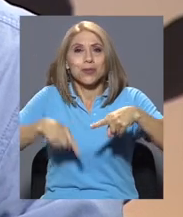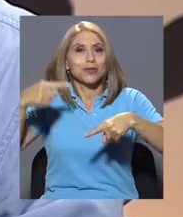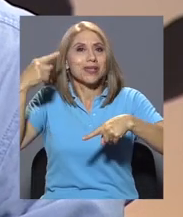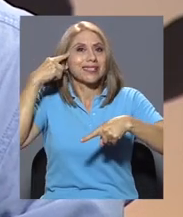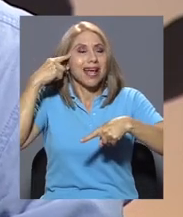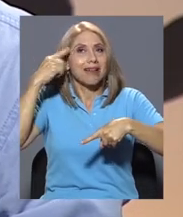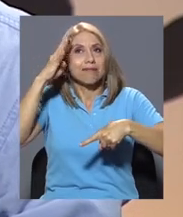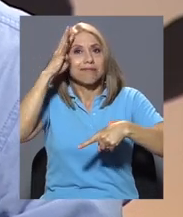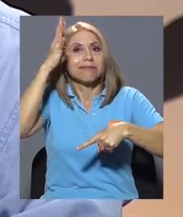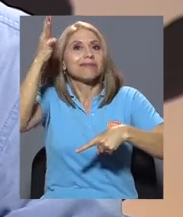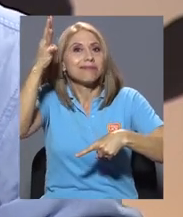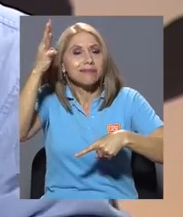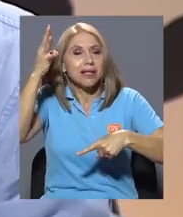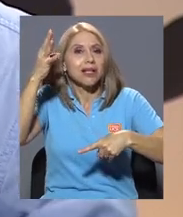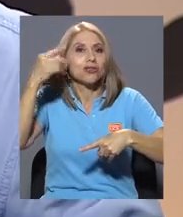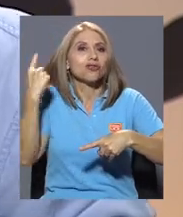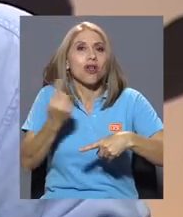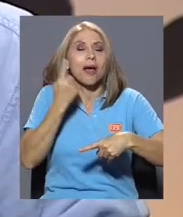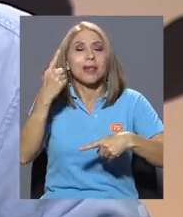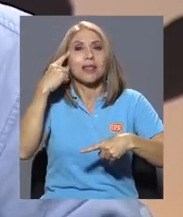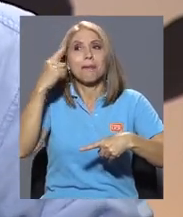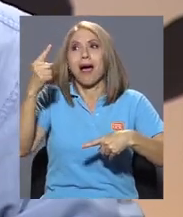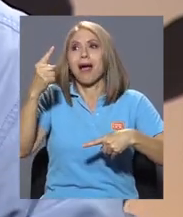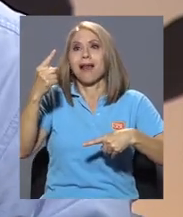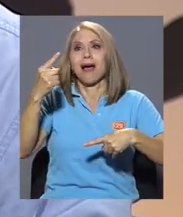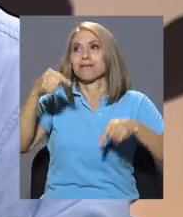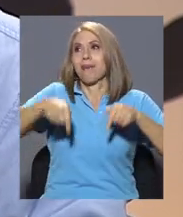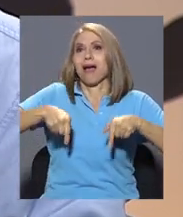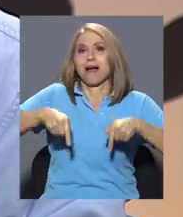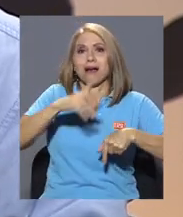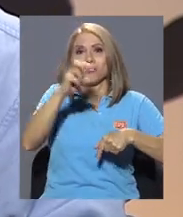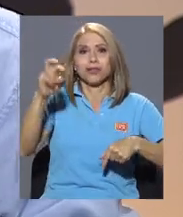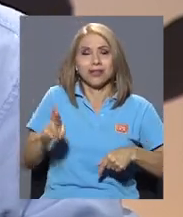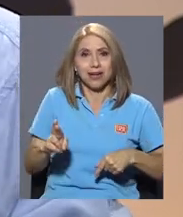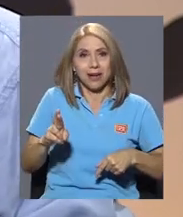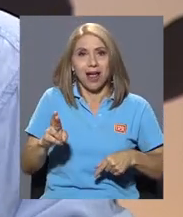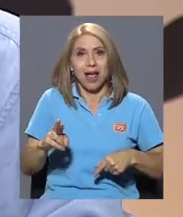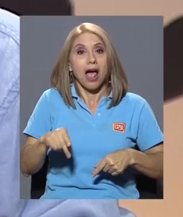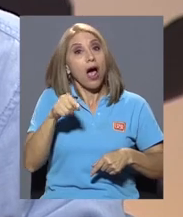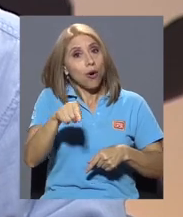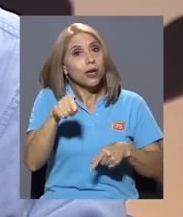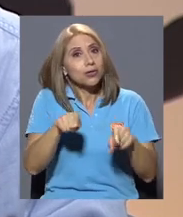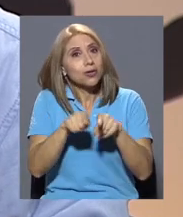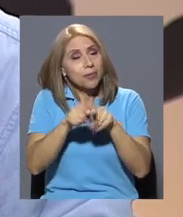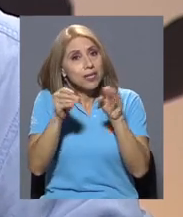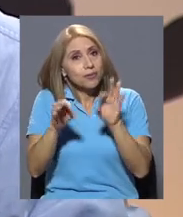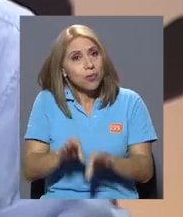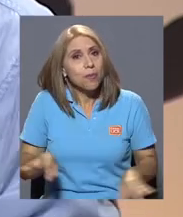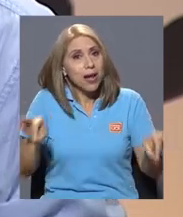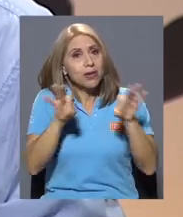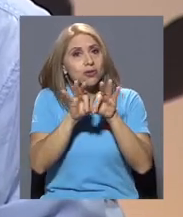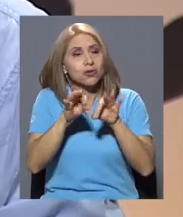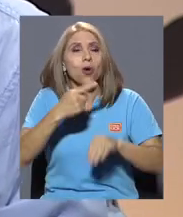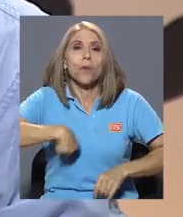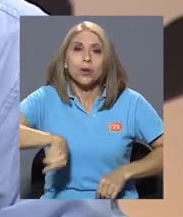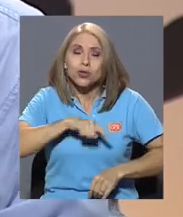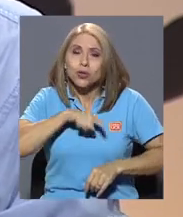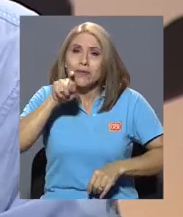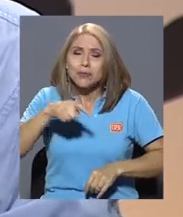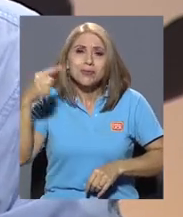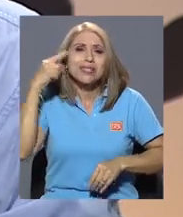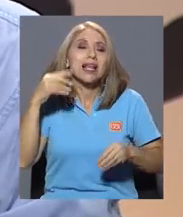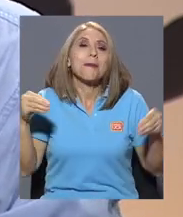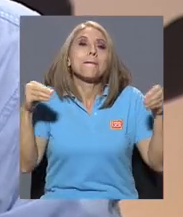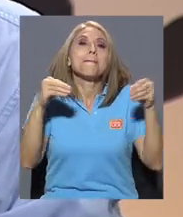personajes que puedan generar solamente empatía aquí en costa rica aunque eso es muy valioso también creo que tenemos que pensar más a nivel